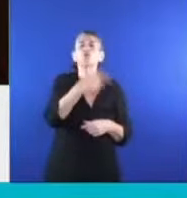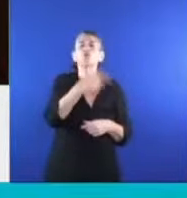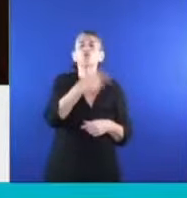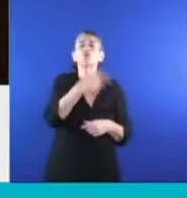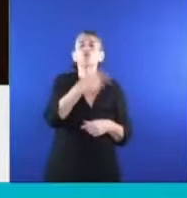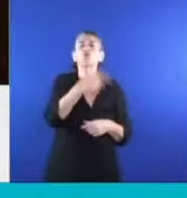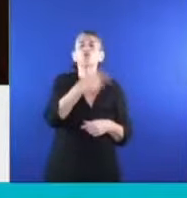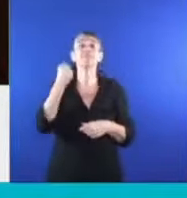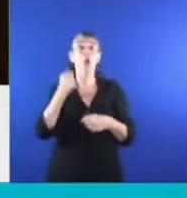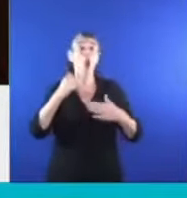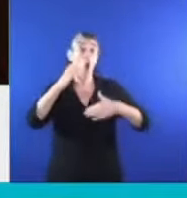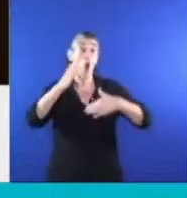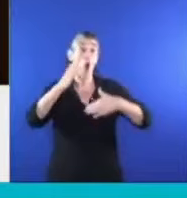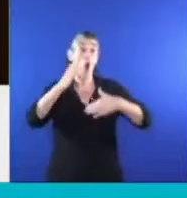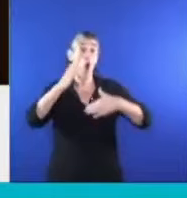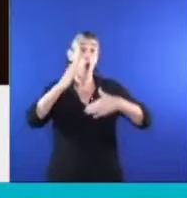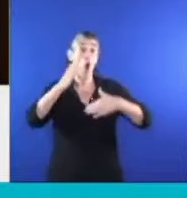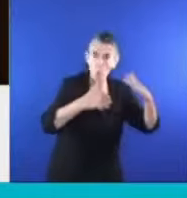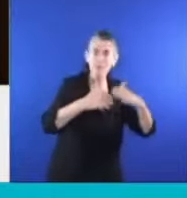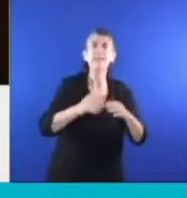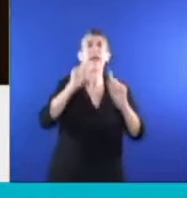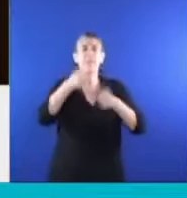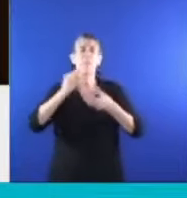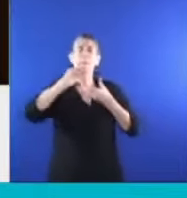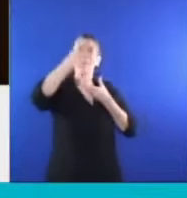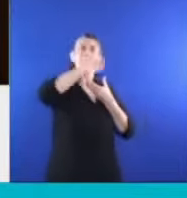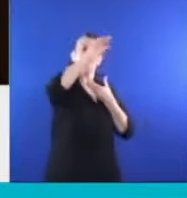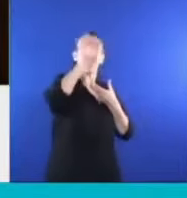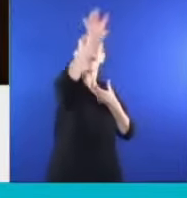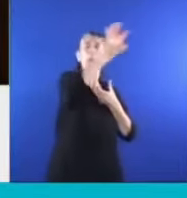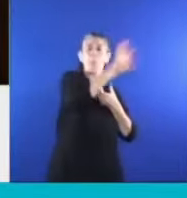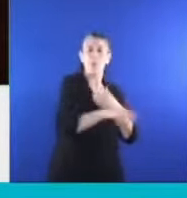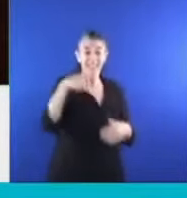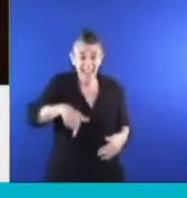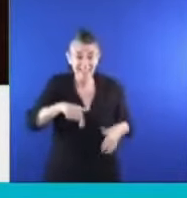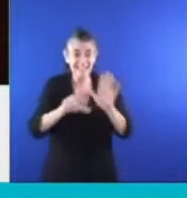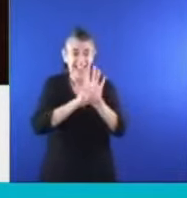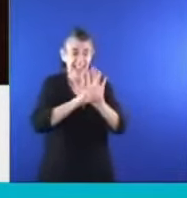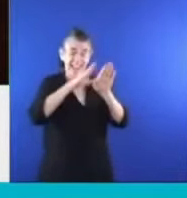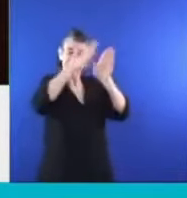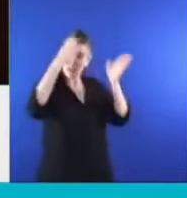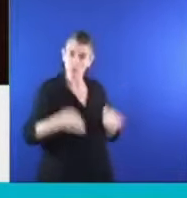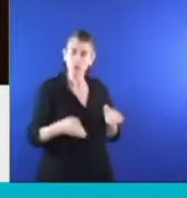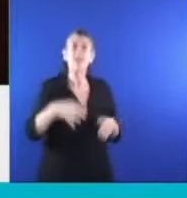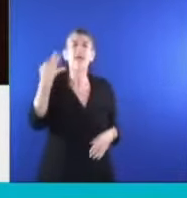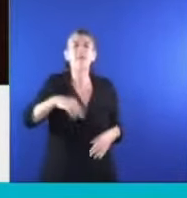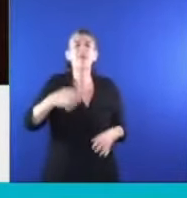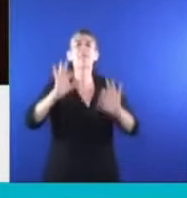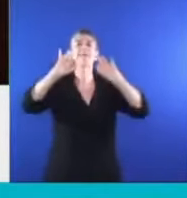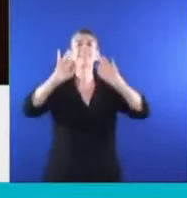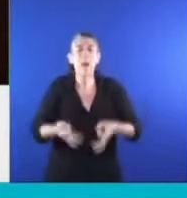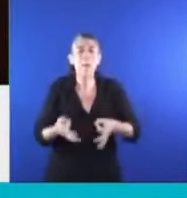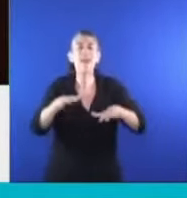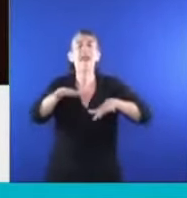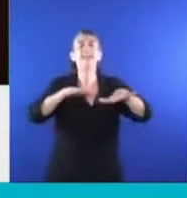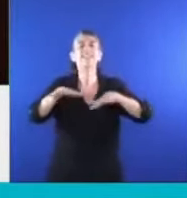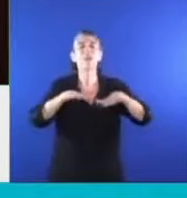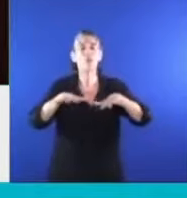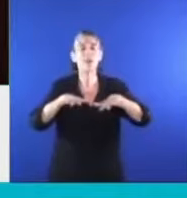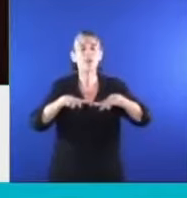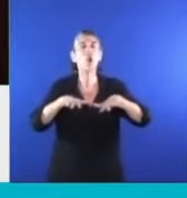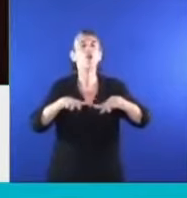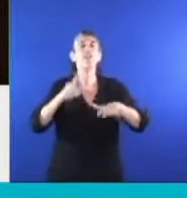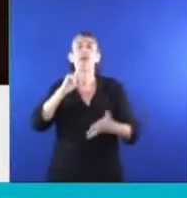de Milei: la obra pública y las transferencias a las provincias. Porque esta legislatura tiene que conocer el estado de situación que se desprende de las